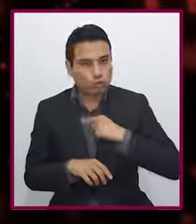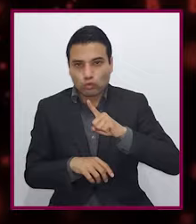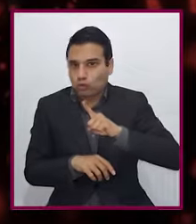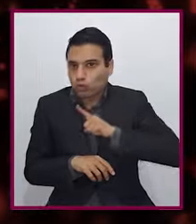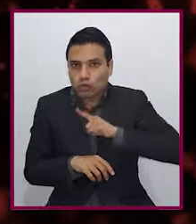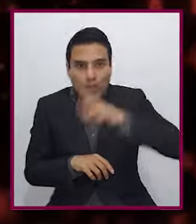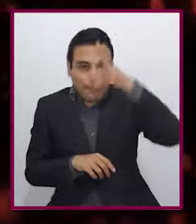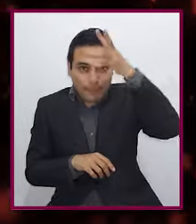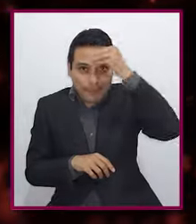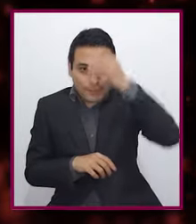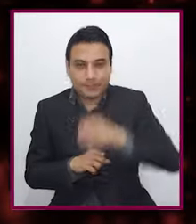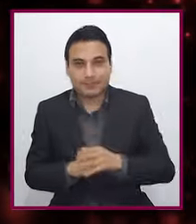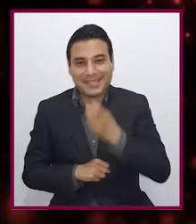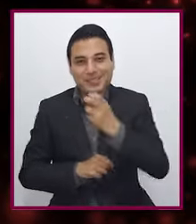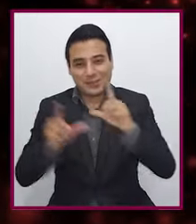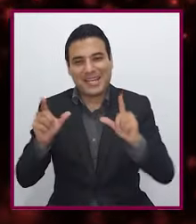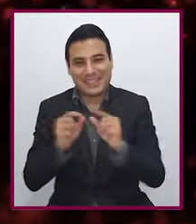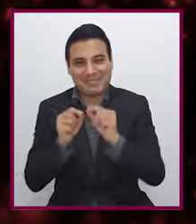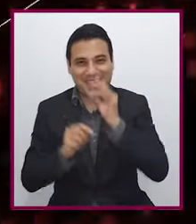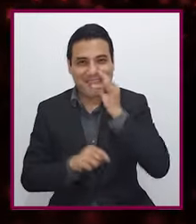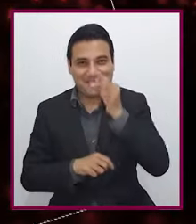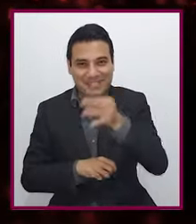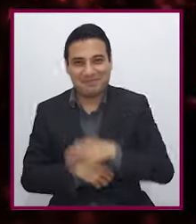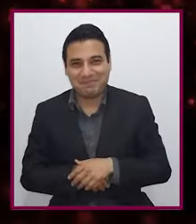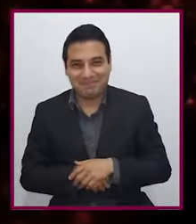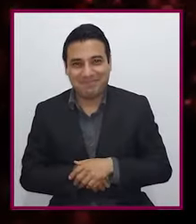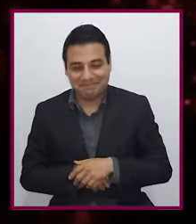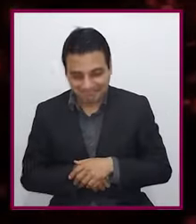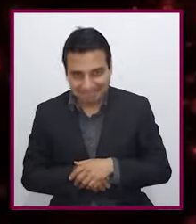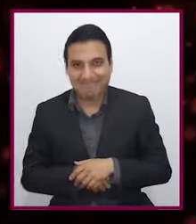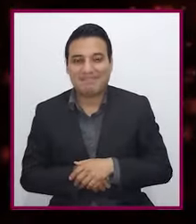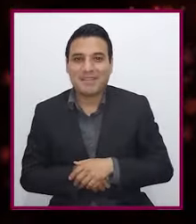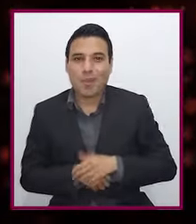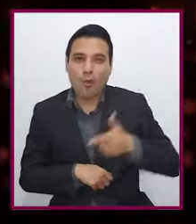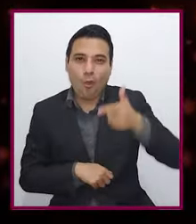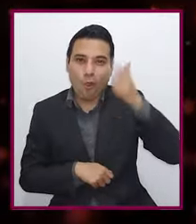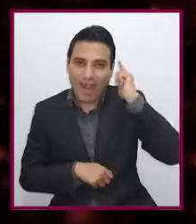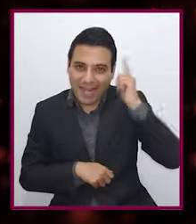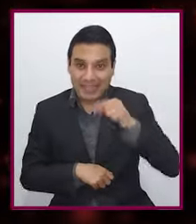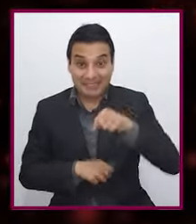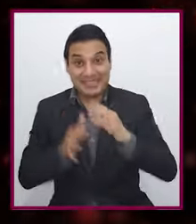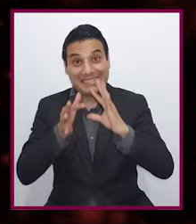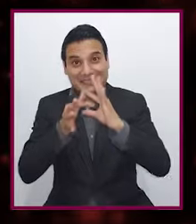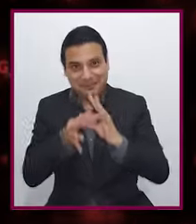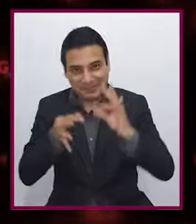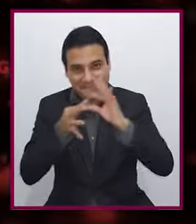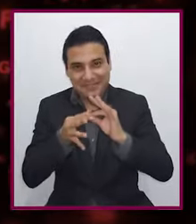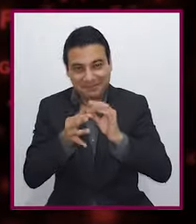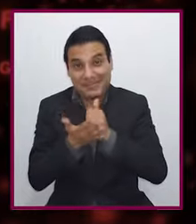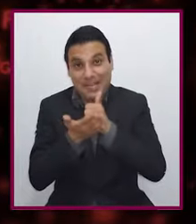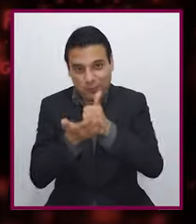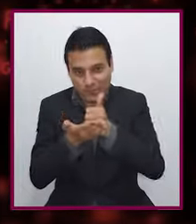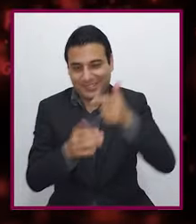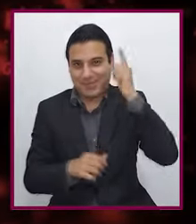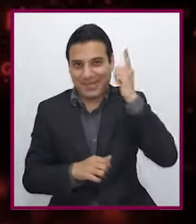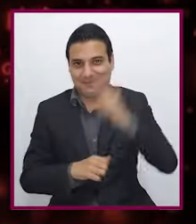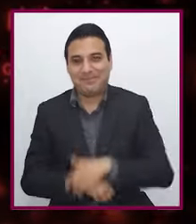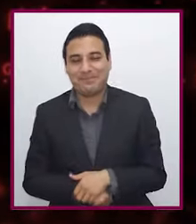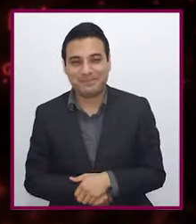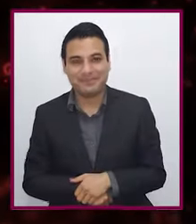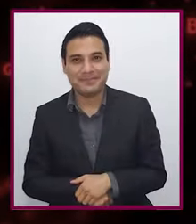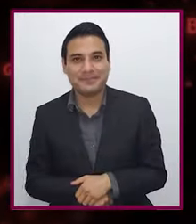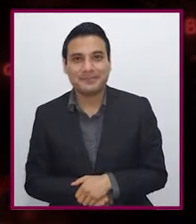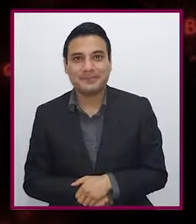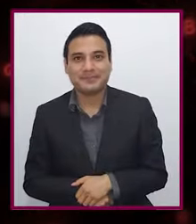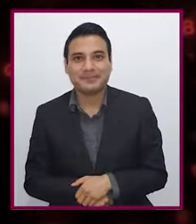Tratar de aprender cada vez más y pues eso sería todo, Axel. Gaby, espero que haya sido esta información útil